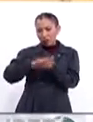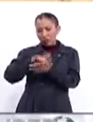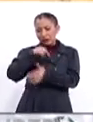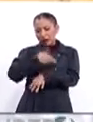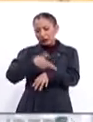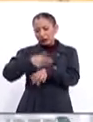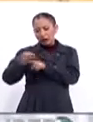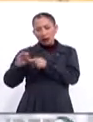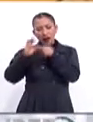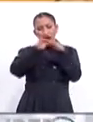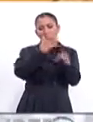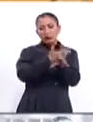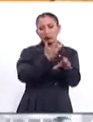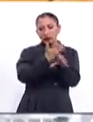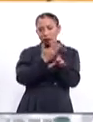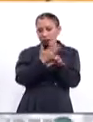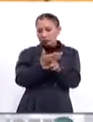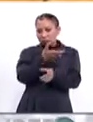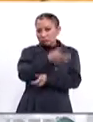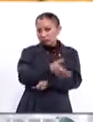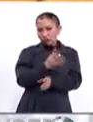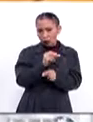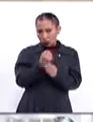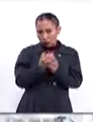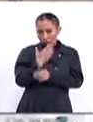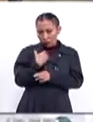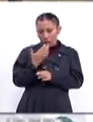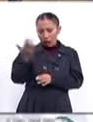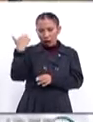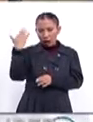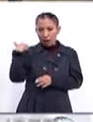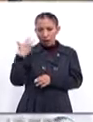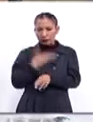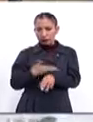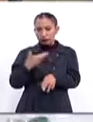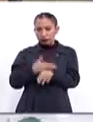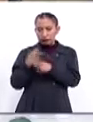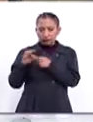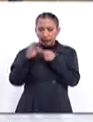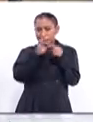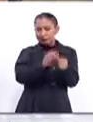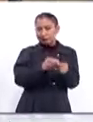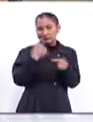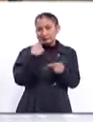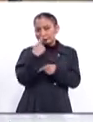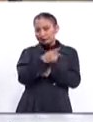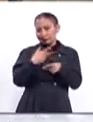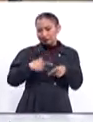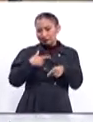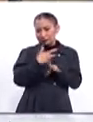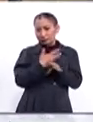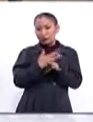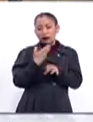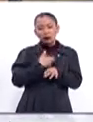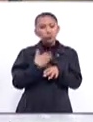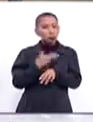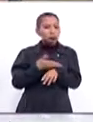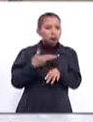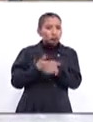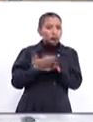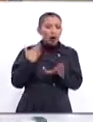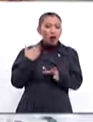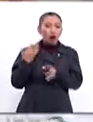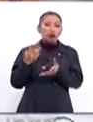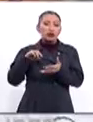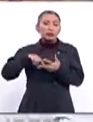este proceso de extradición que se dio a los Estados Unidos, que no es nuevo, los procedimientos de extradición, hay que recordar que estos procedimientos se dieron